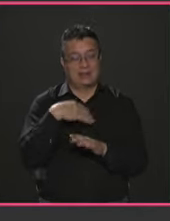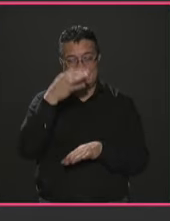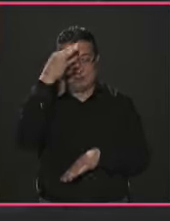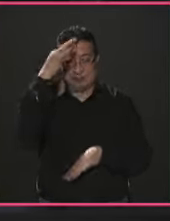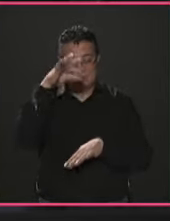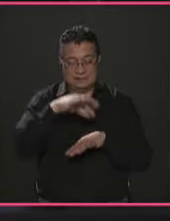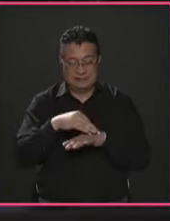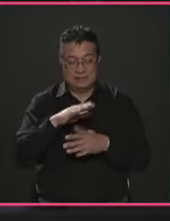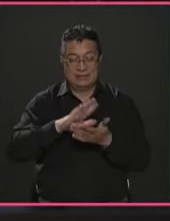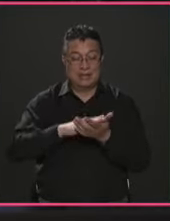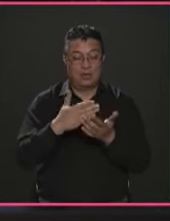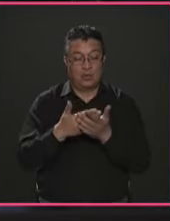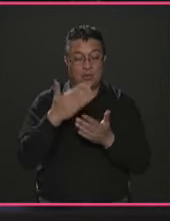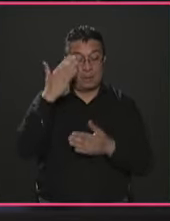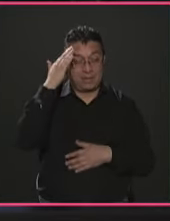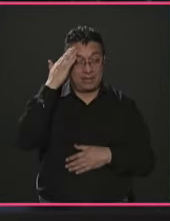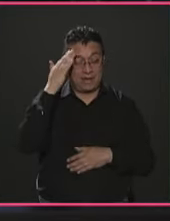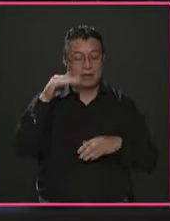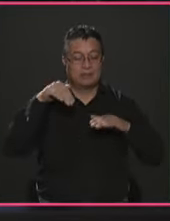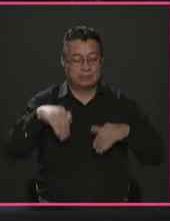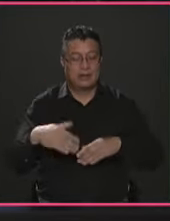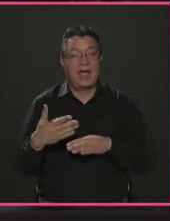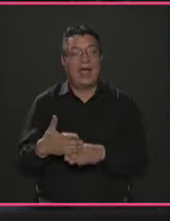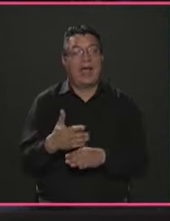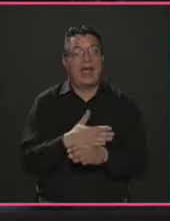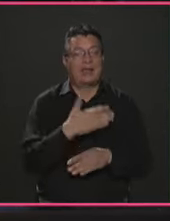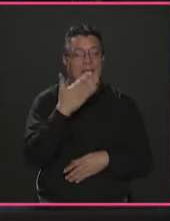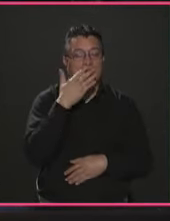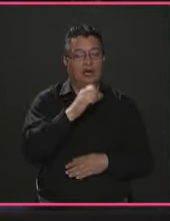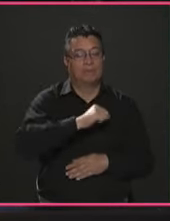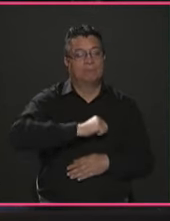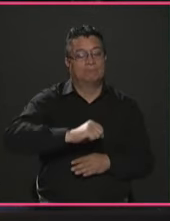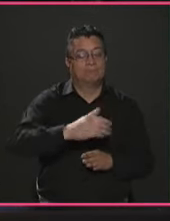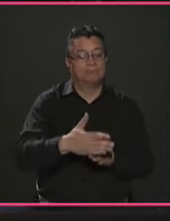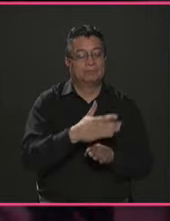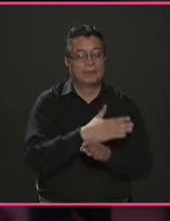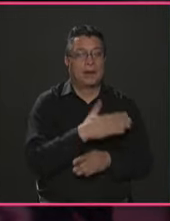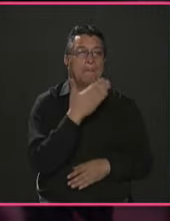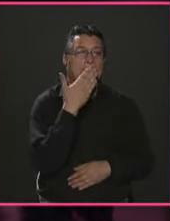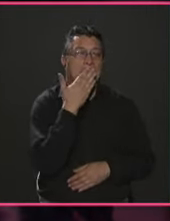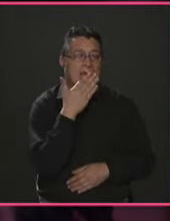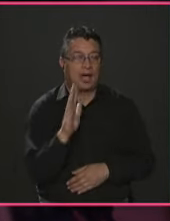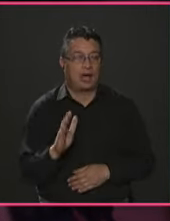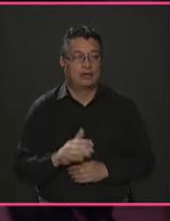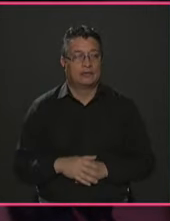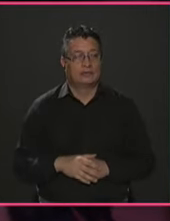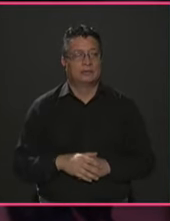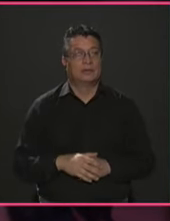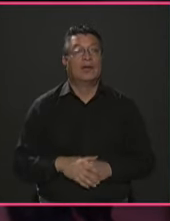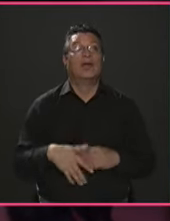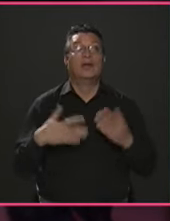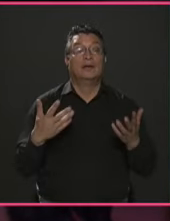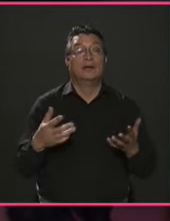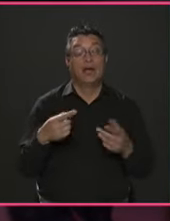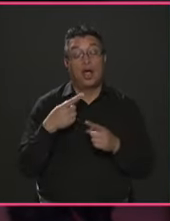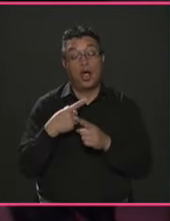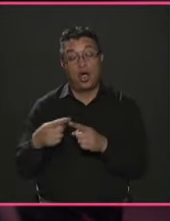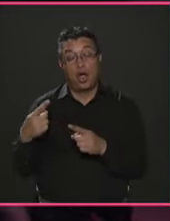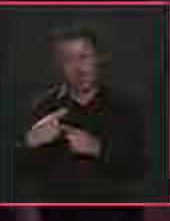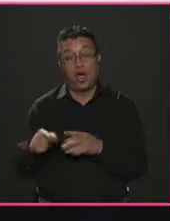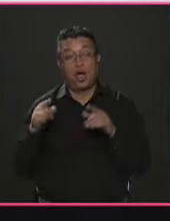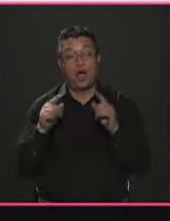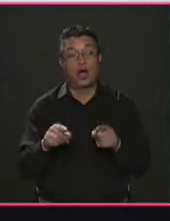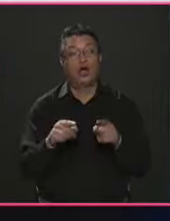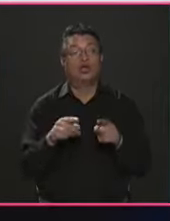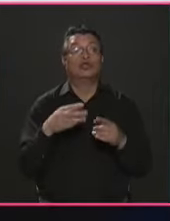de problemas de Salud Mental porque siempre prevenir va a ser mejor que curar y por otro lado dentro de la juventud